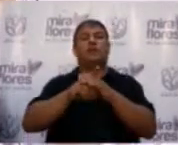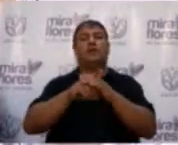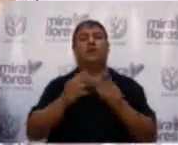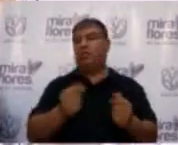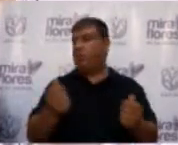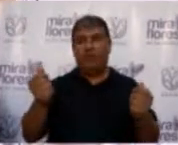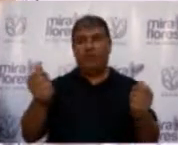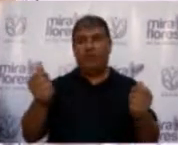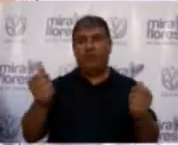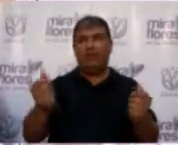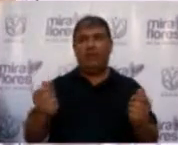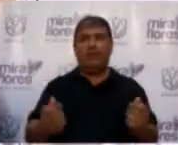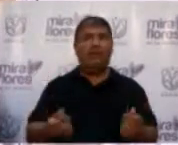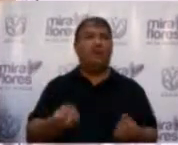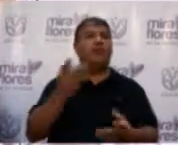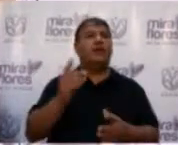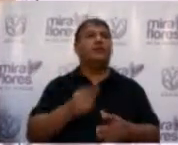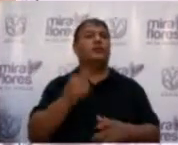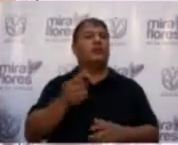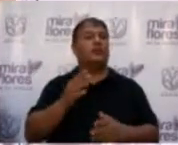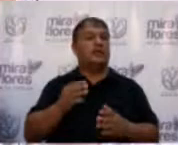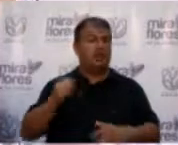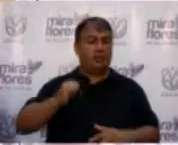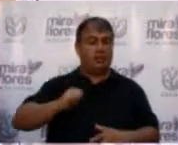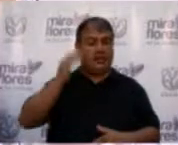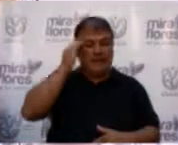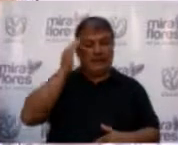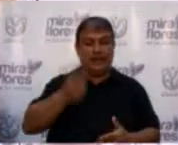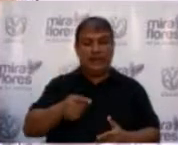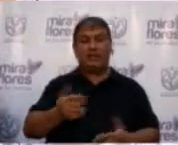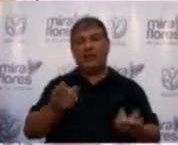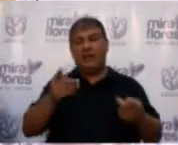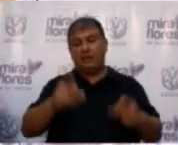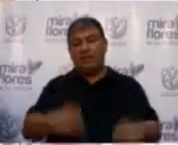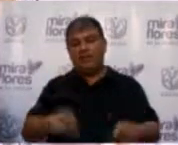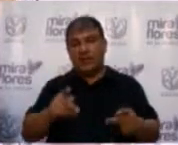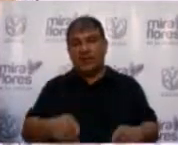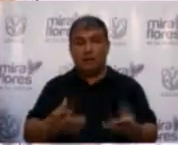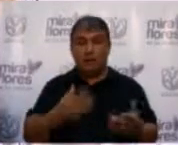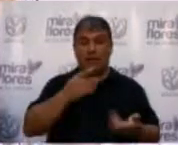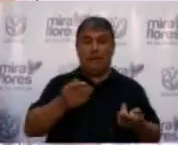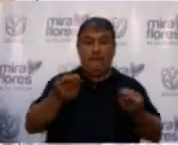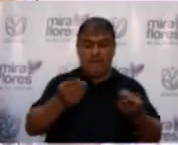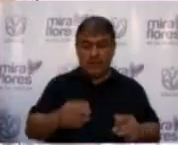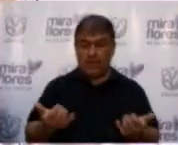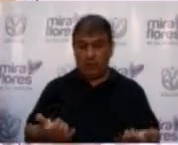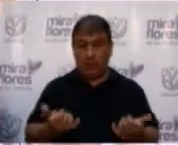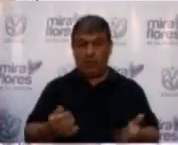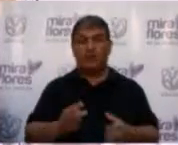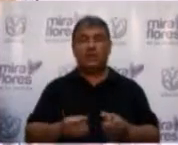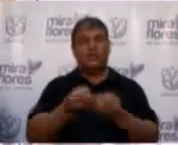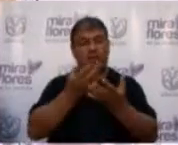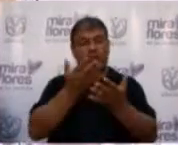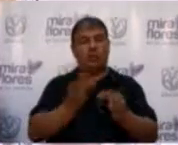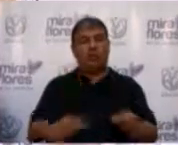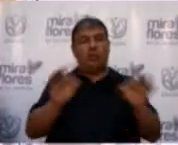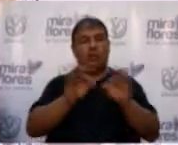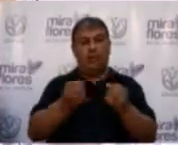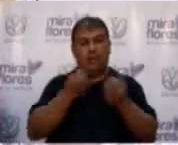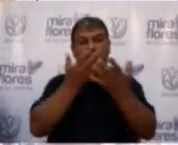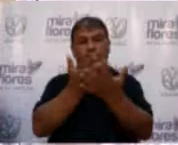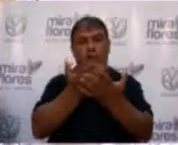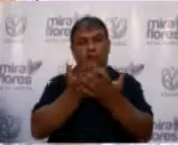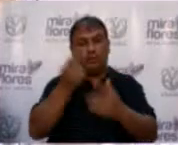del momento y que solamente la municipalidad sabe que eso ha sucedido o que está sucediendo, entonces es importante esta